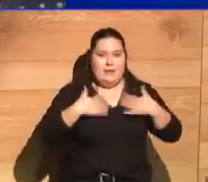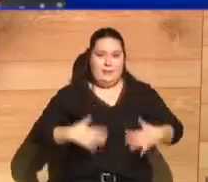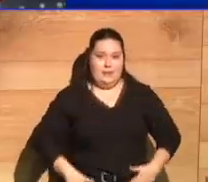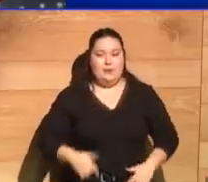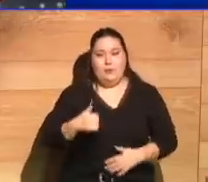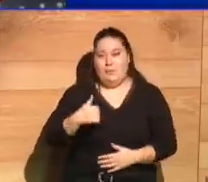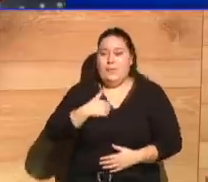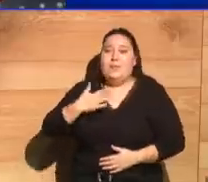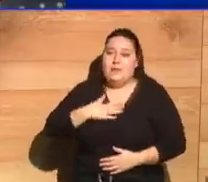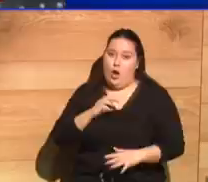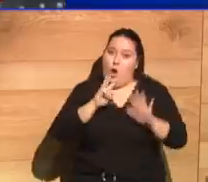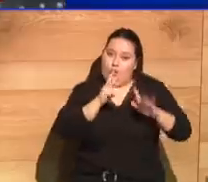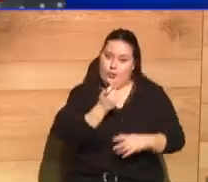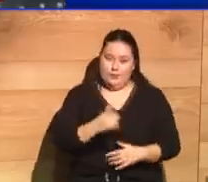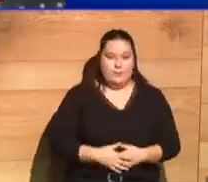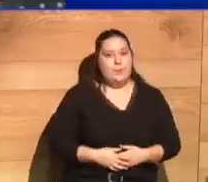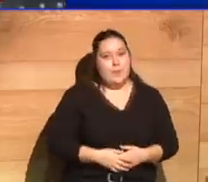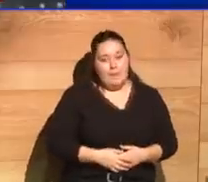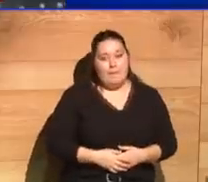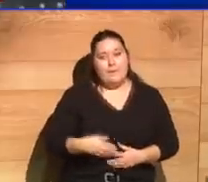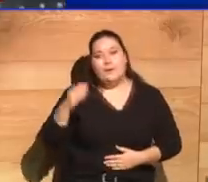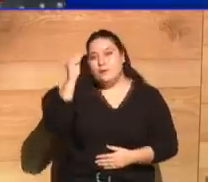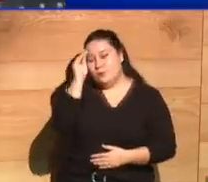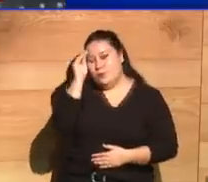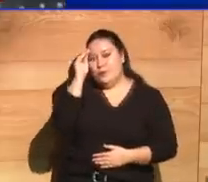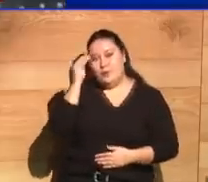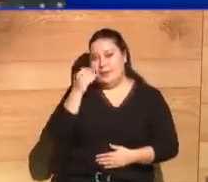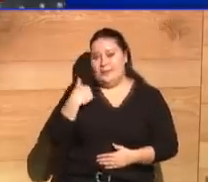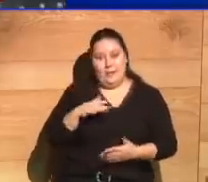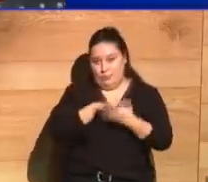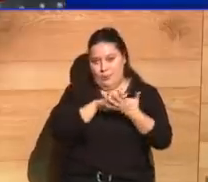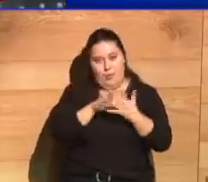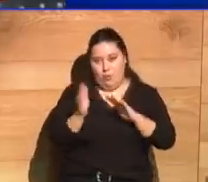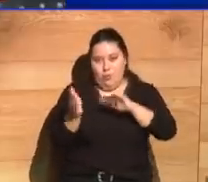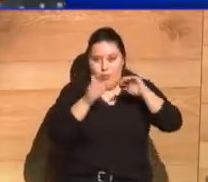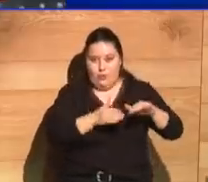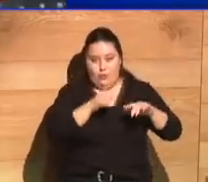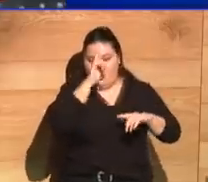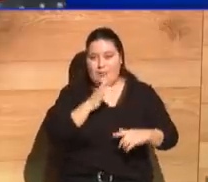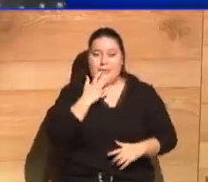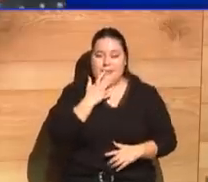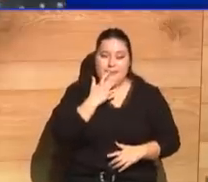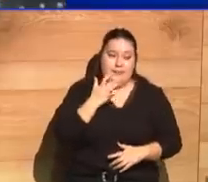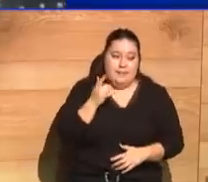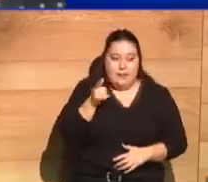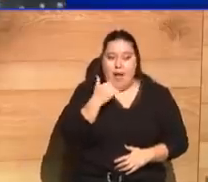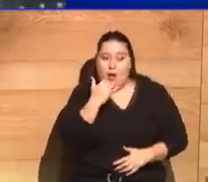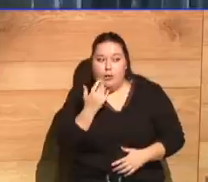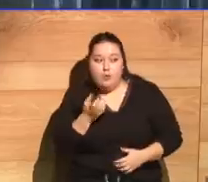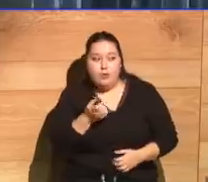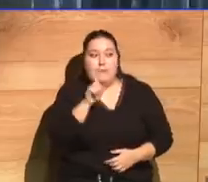8 para mañana. Entonces, yo creo que hemos tratado el tema, salvo que Juan Gómez Jurado quiera decir alguna última cosa ya.